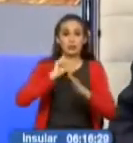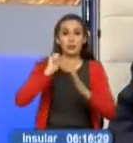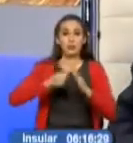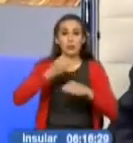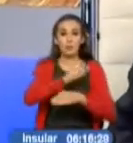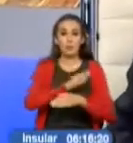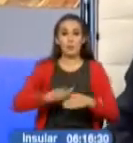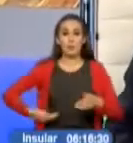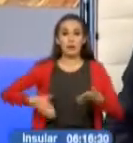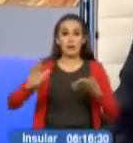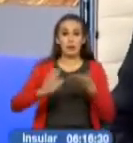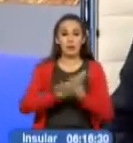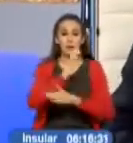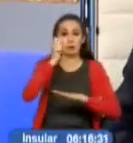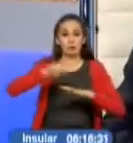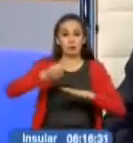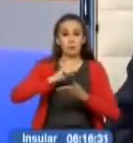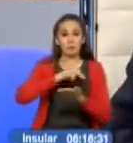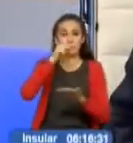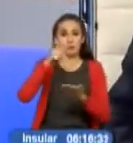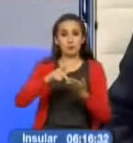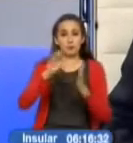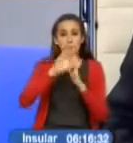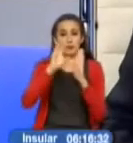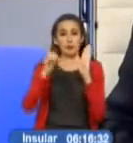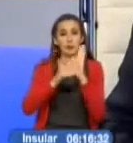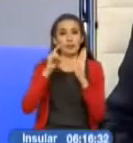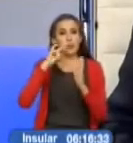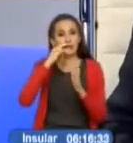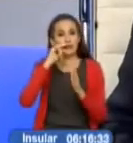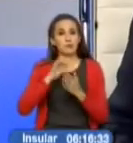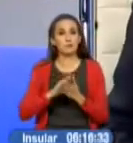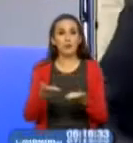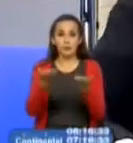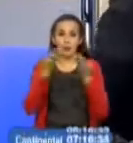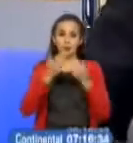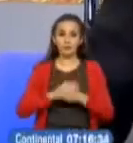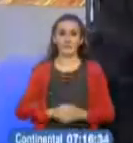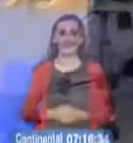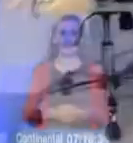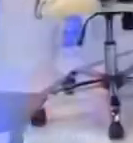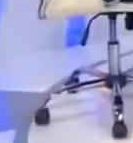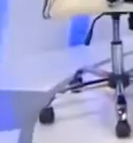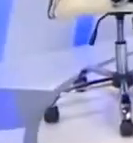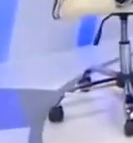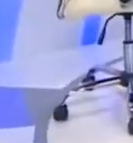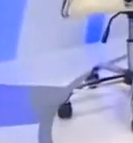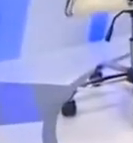presidente del Colegio de Abogados de Pichincha, para hablar sobre el debate del Código de la Niñez. Venimos de inmediato.